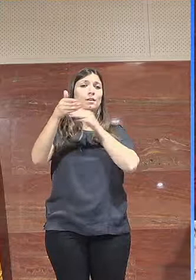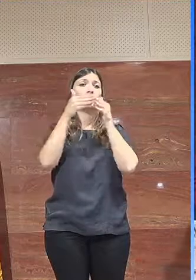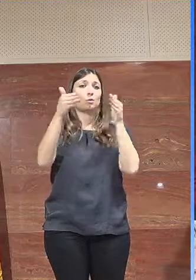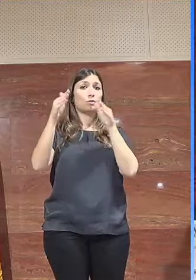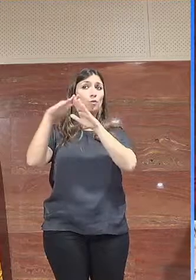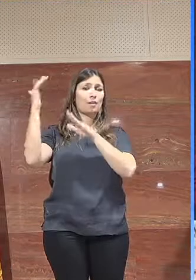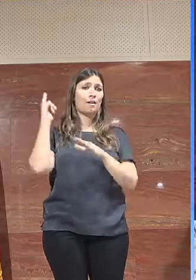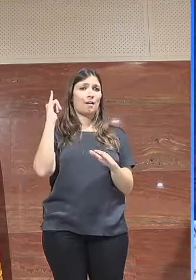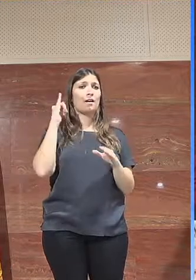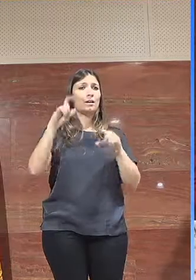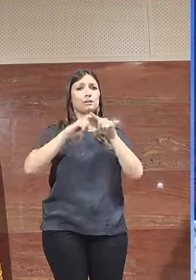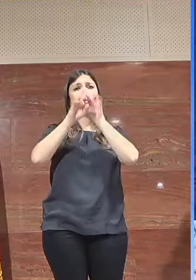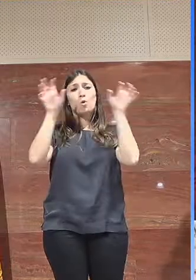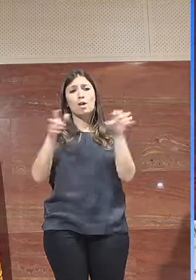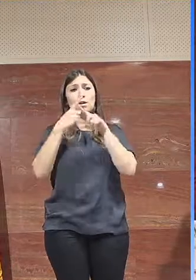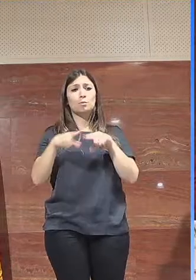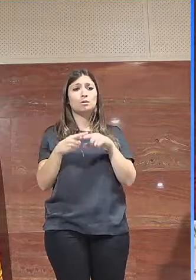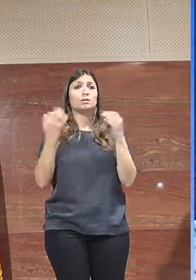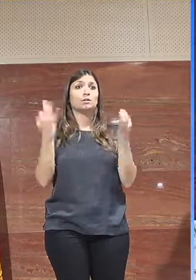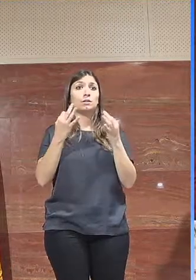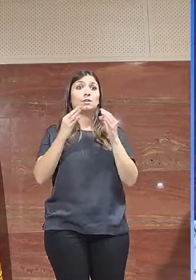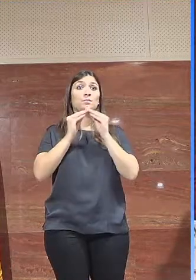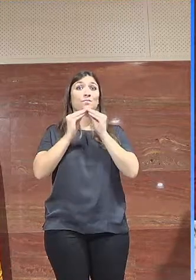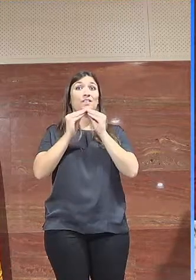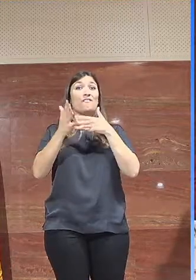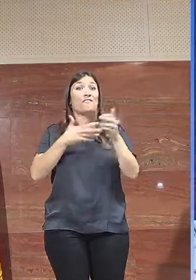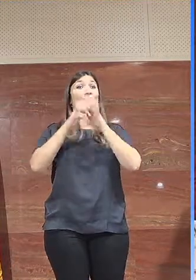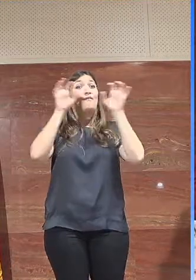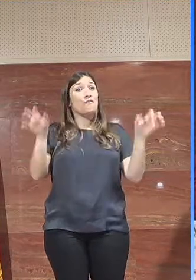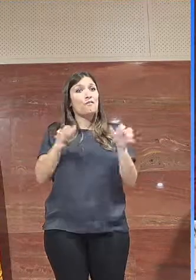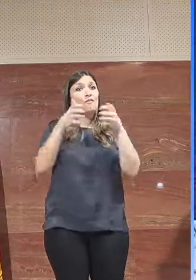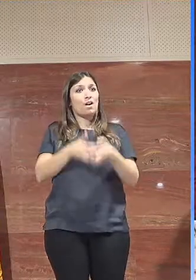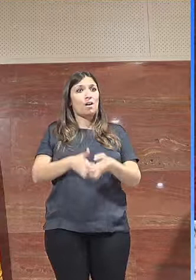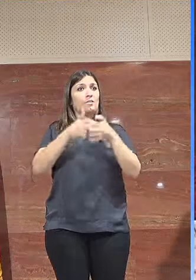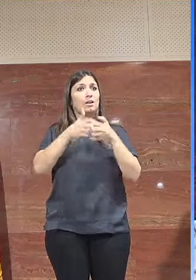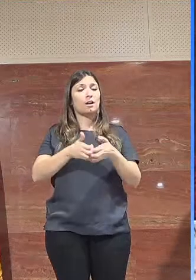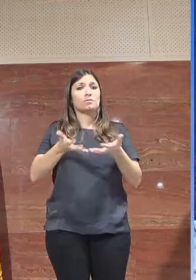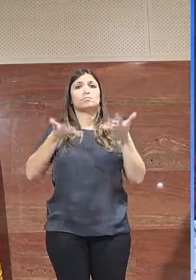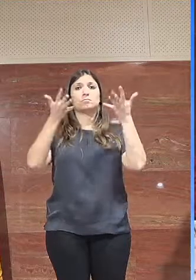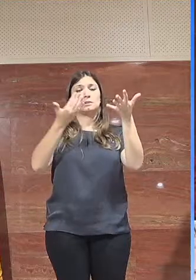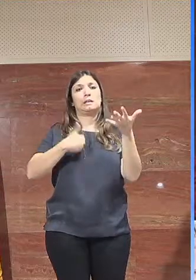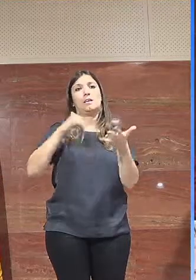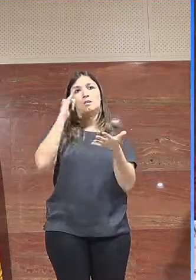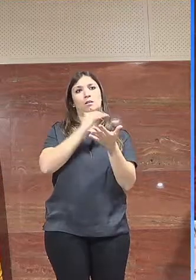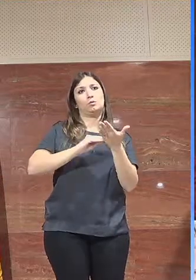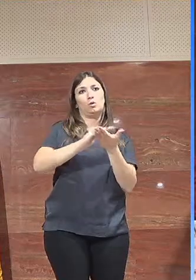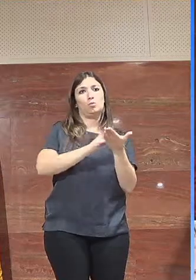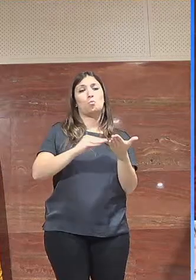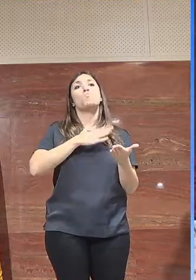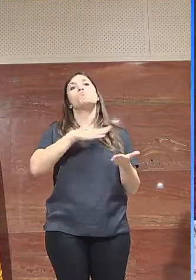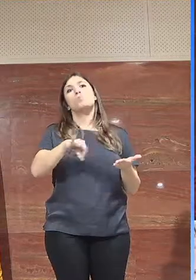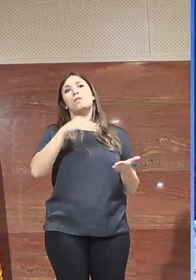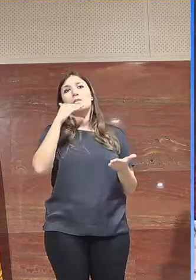exterior, pues bueno, ya los fabricantes de muebles pues ofrecen soluciones que hacen